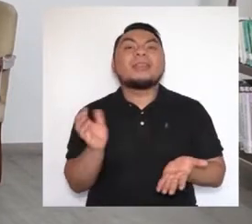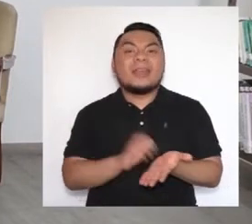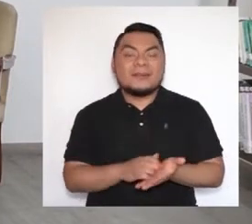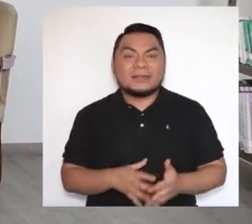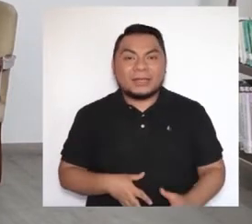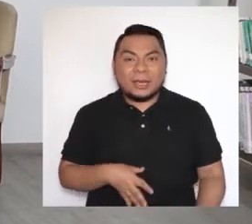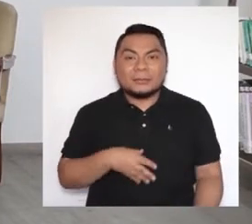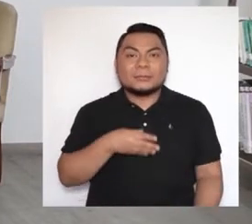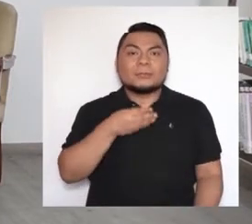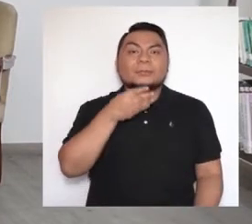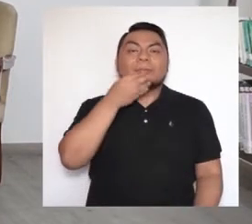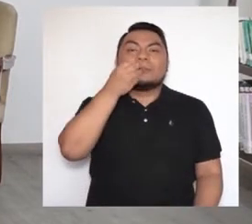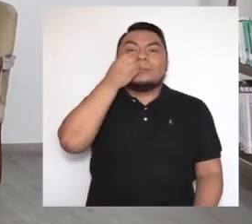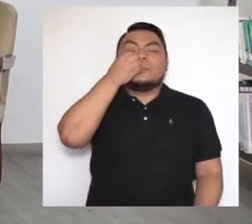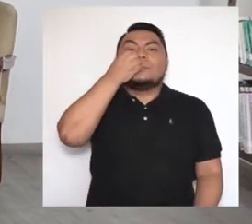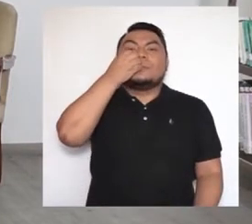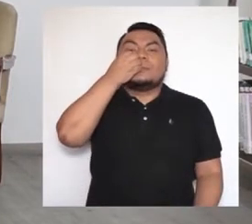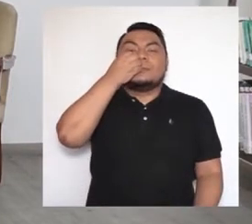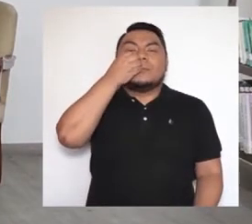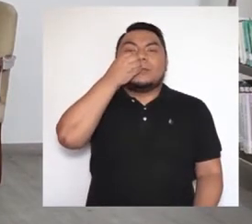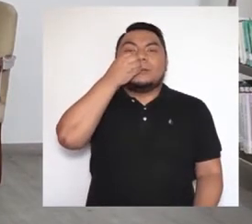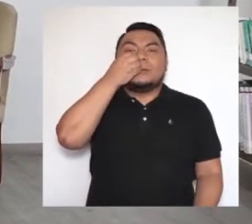Una vez más.